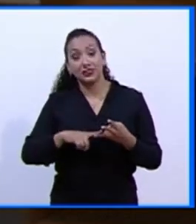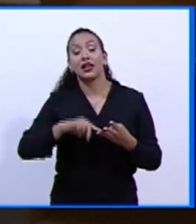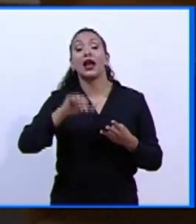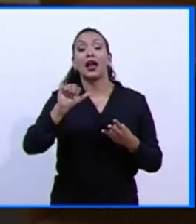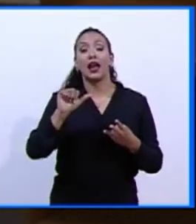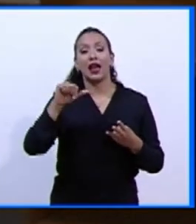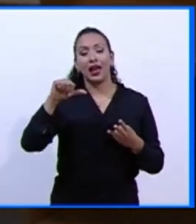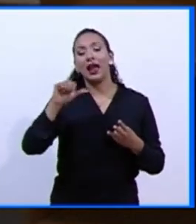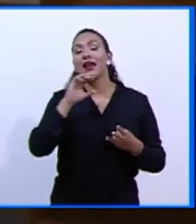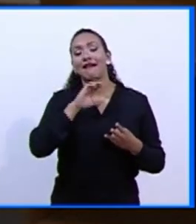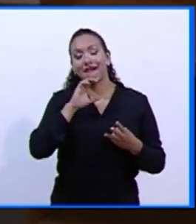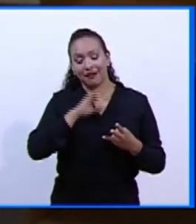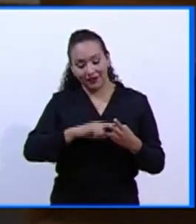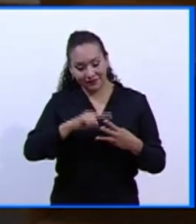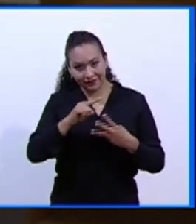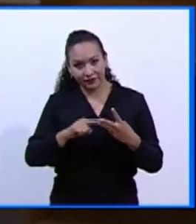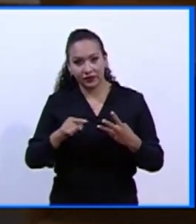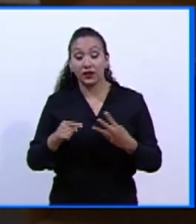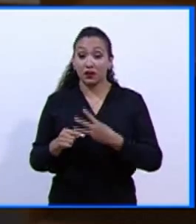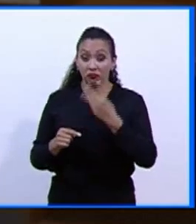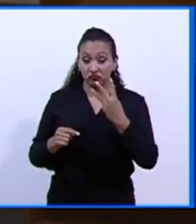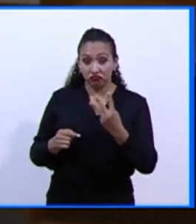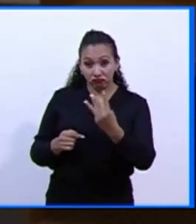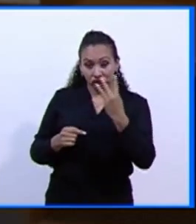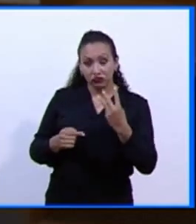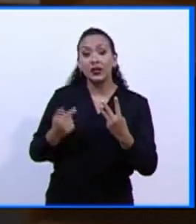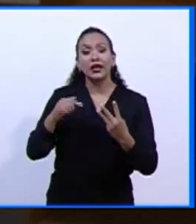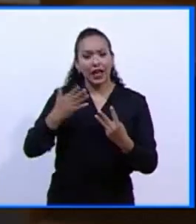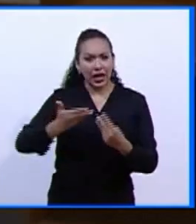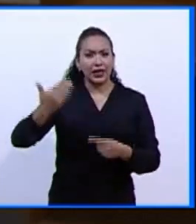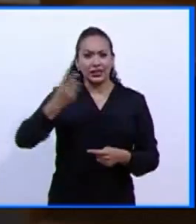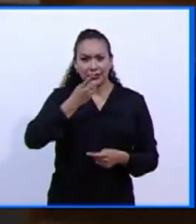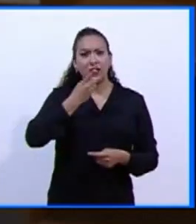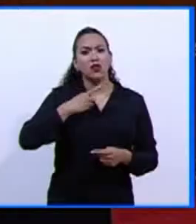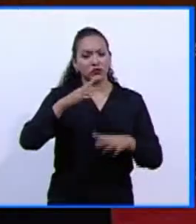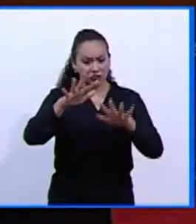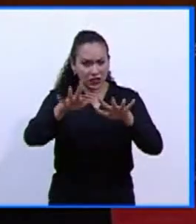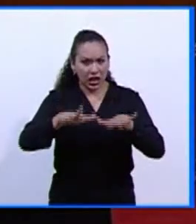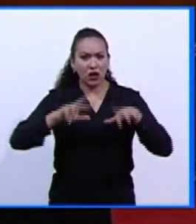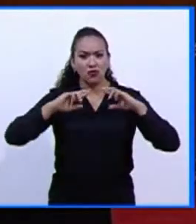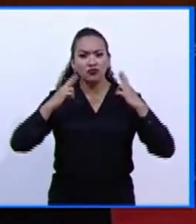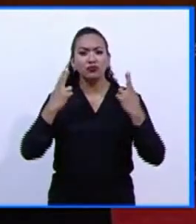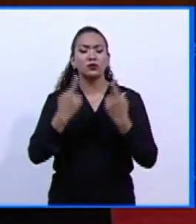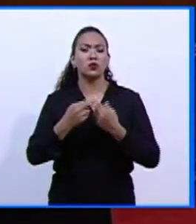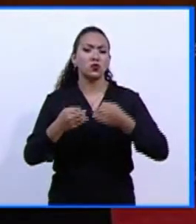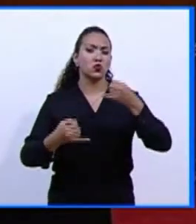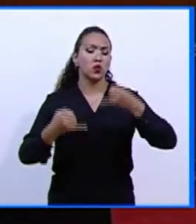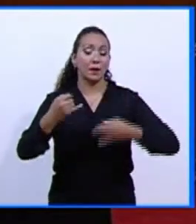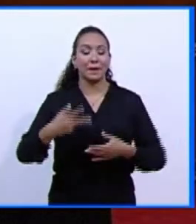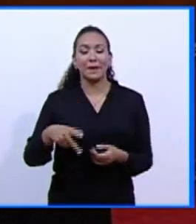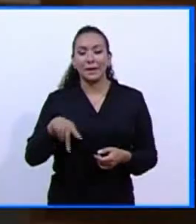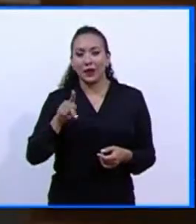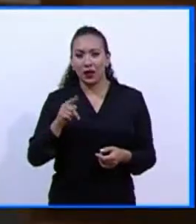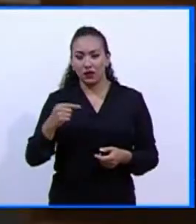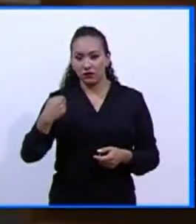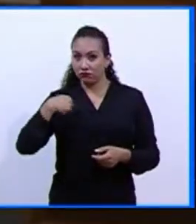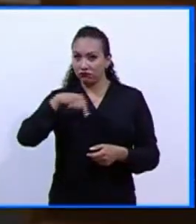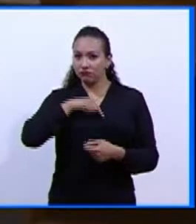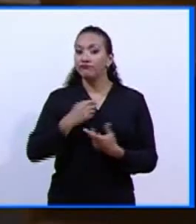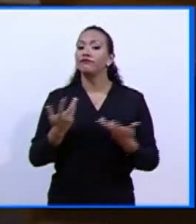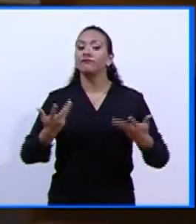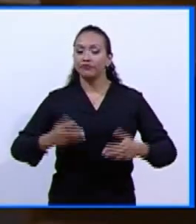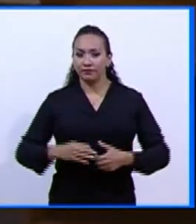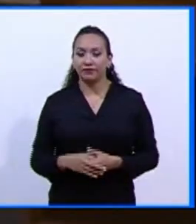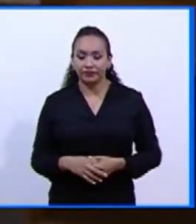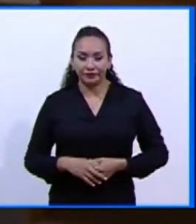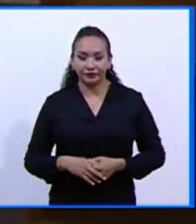Alcántara, que nos ha comentado inclusive lo del tema de las audiencias. Sin embargo, conforme nuestra competencia constitucional